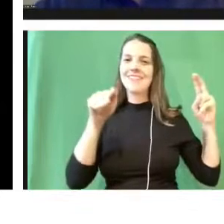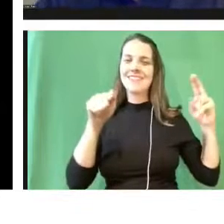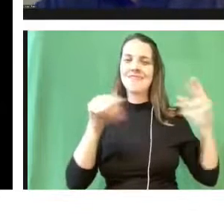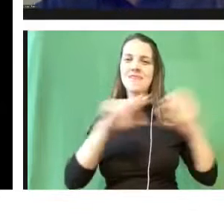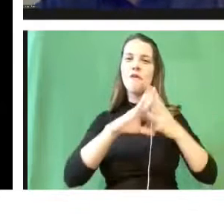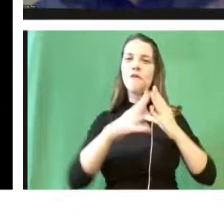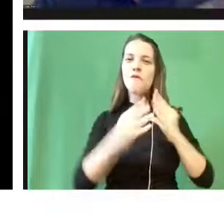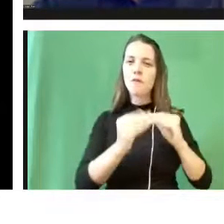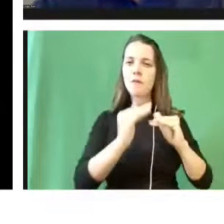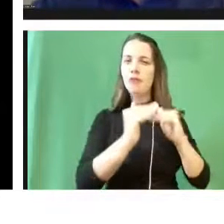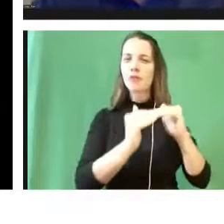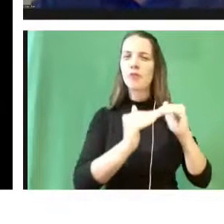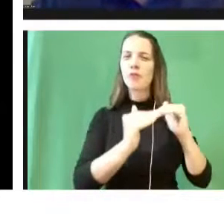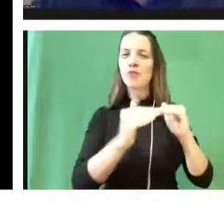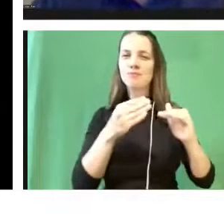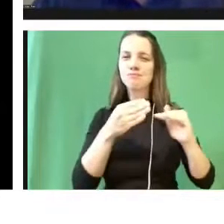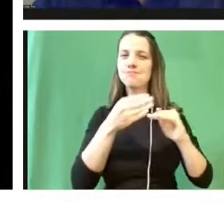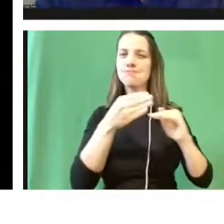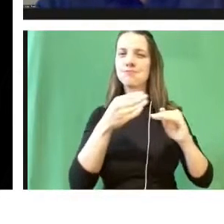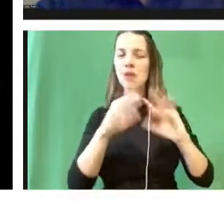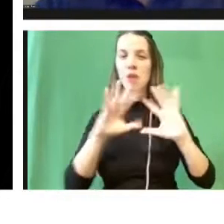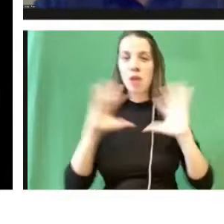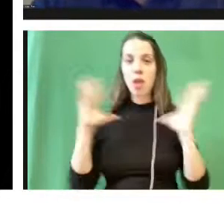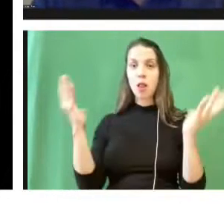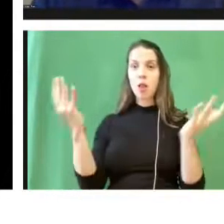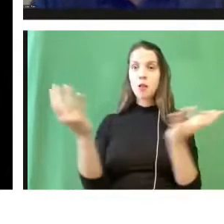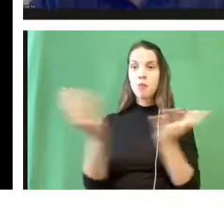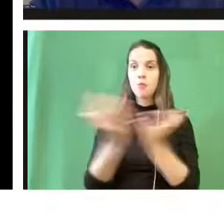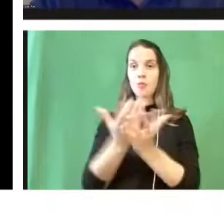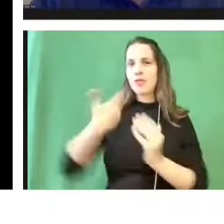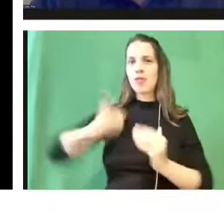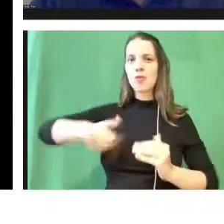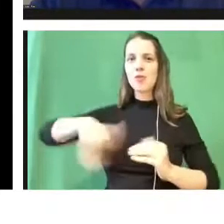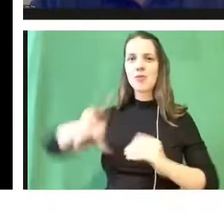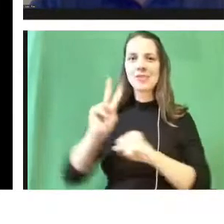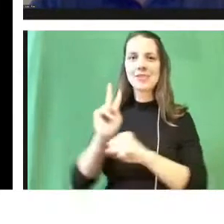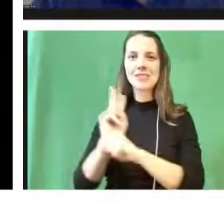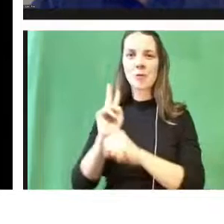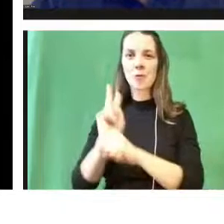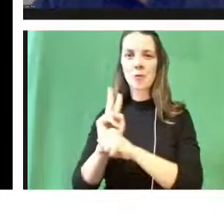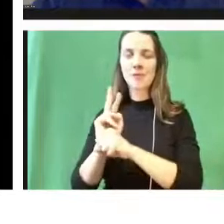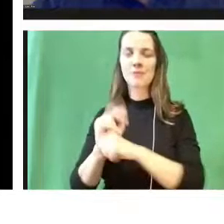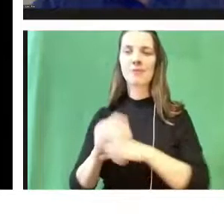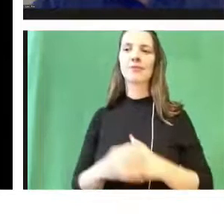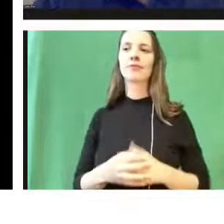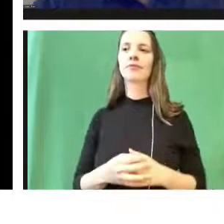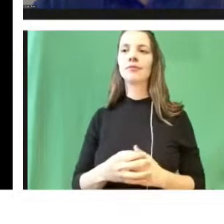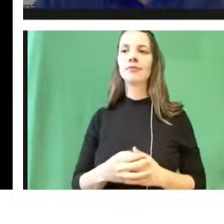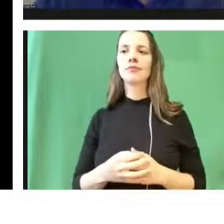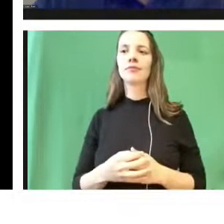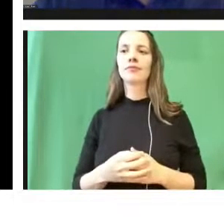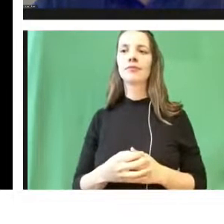con medio ambiente, como para que se entienda de qué se trata. La siguiente, por favor.